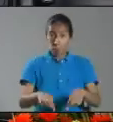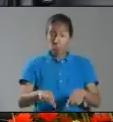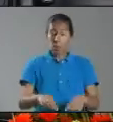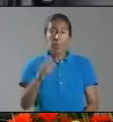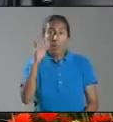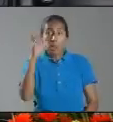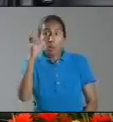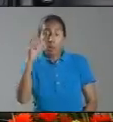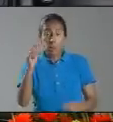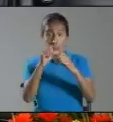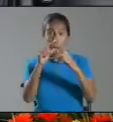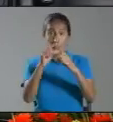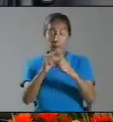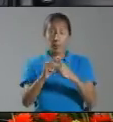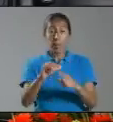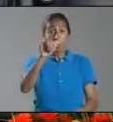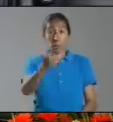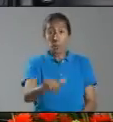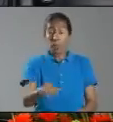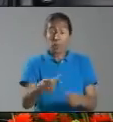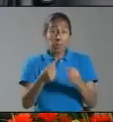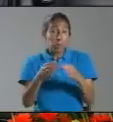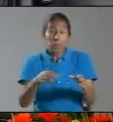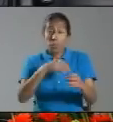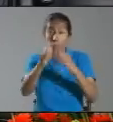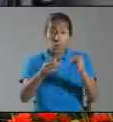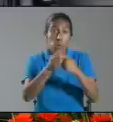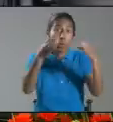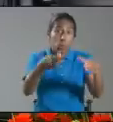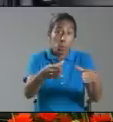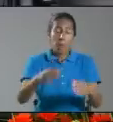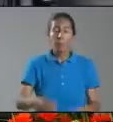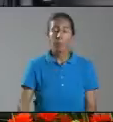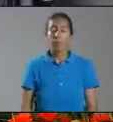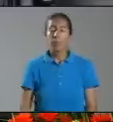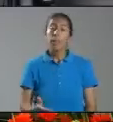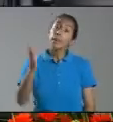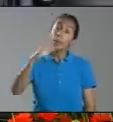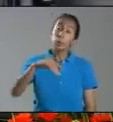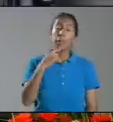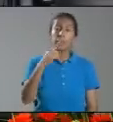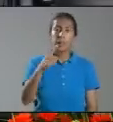fruto. Y después dice: pero el que oyó